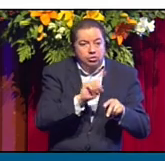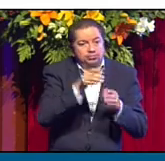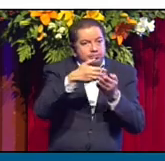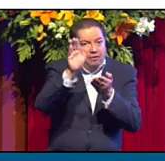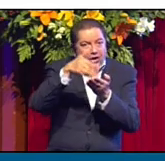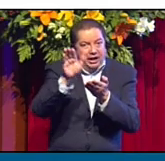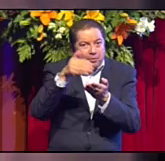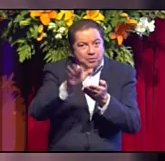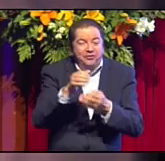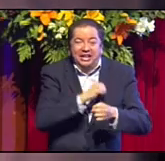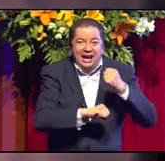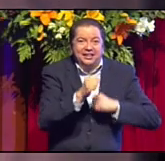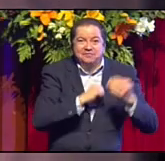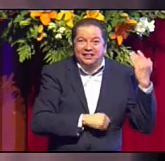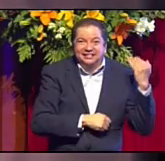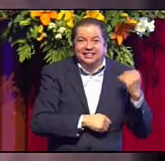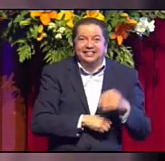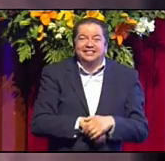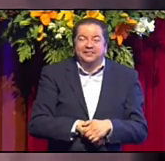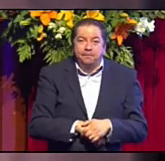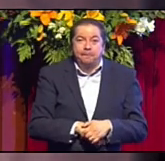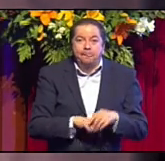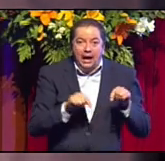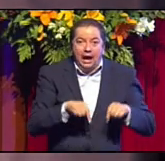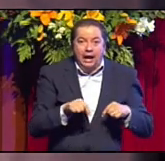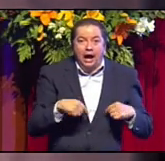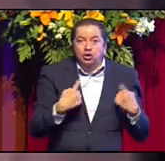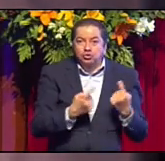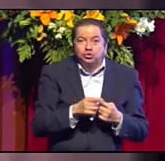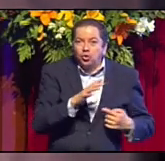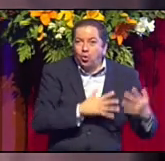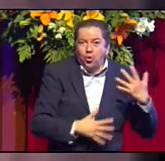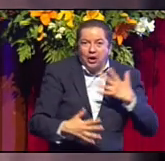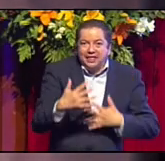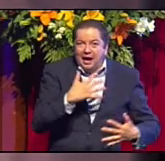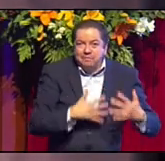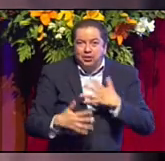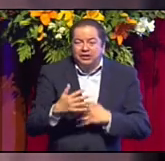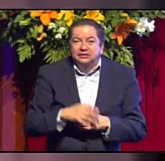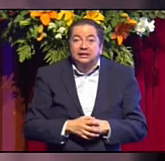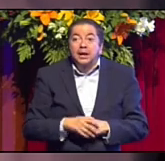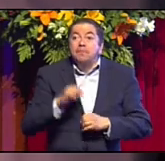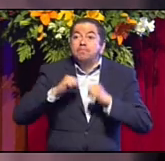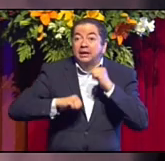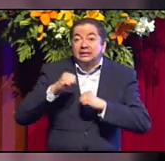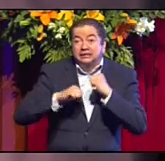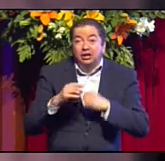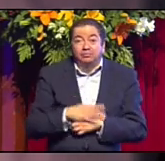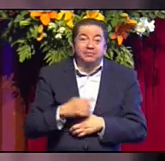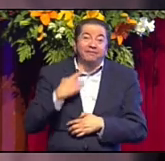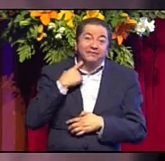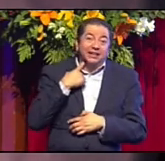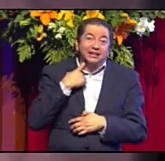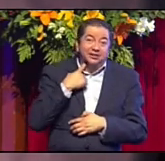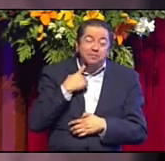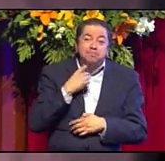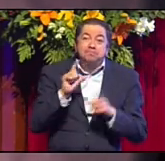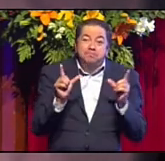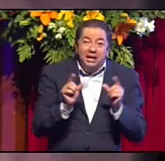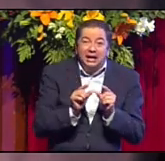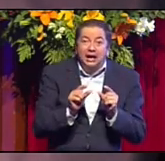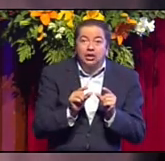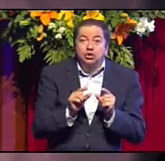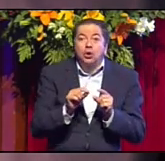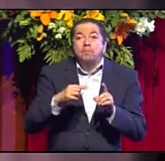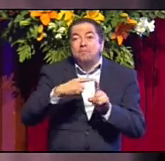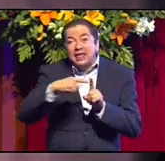¿ah? Que no se quede acá. Acá nosotros nos estamos cuidando. Y nuestros empresarios fueron víctimas, nuestros pequeños y medianos empresarios